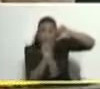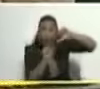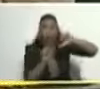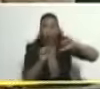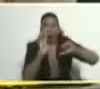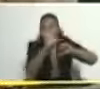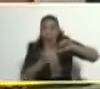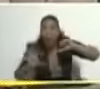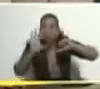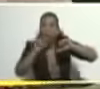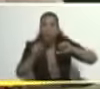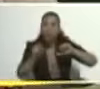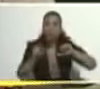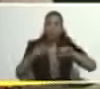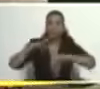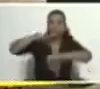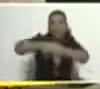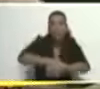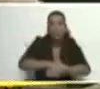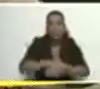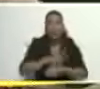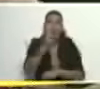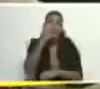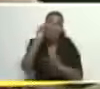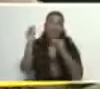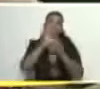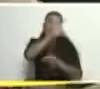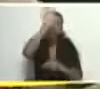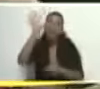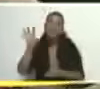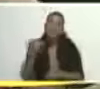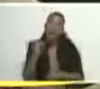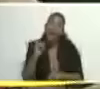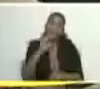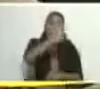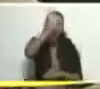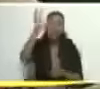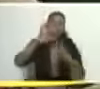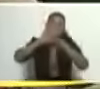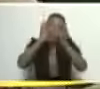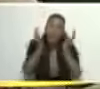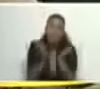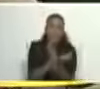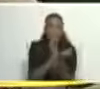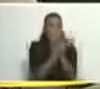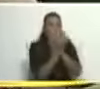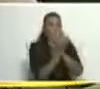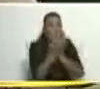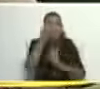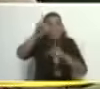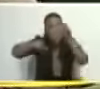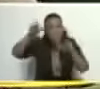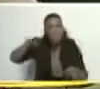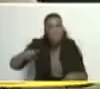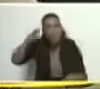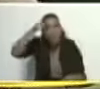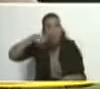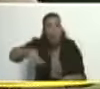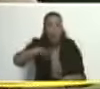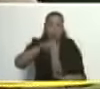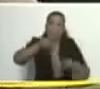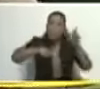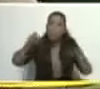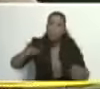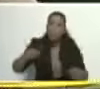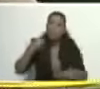You'll have other countries in the world. Hay muchos países en el mundo. Larger territorial area, more people. Mucha gente. Subject still. Que